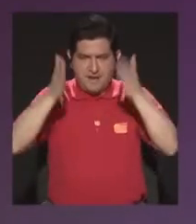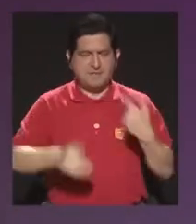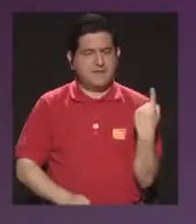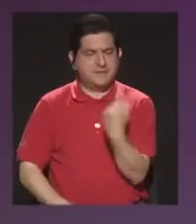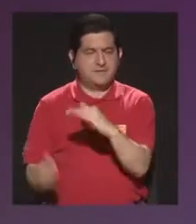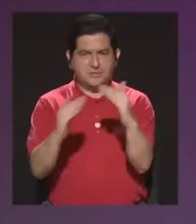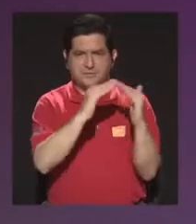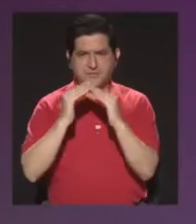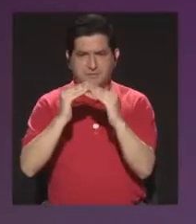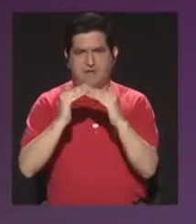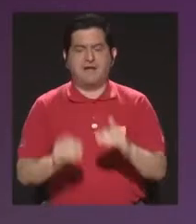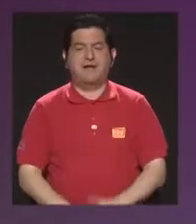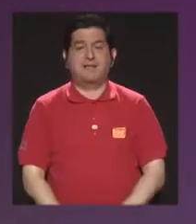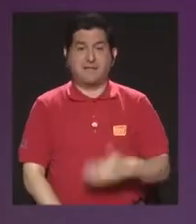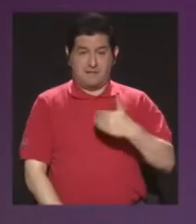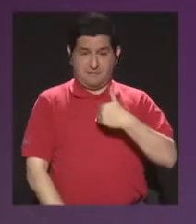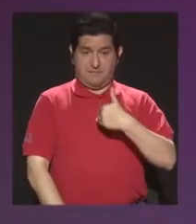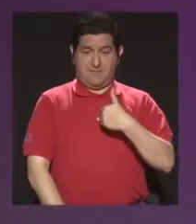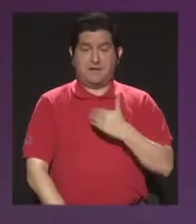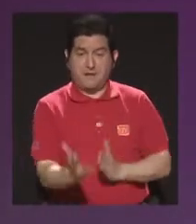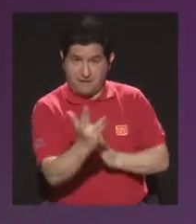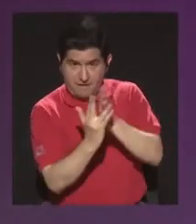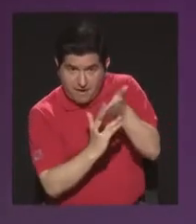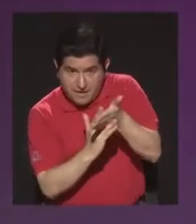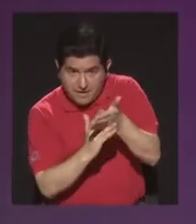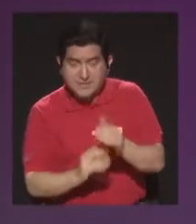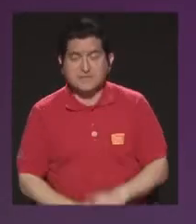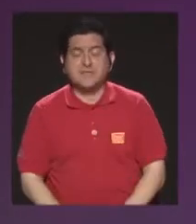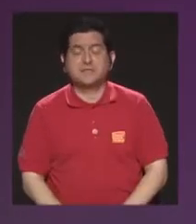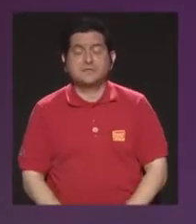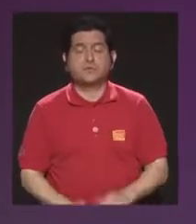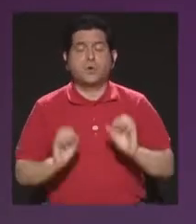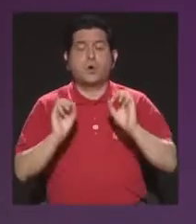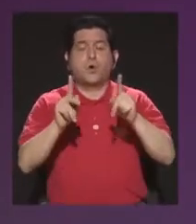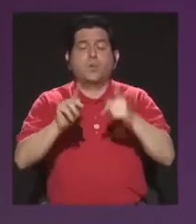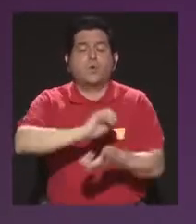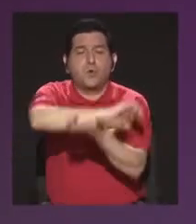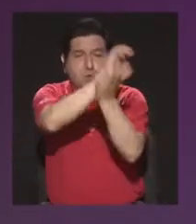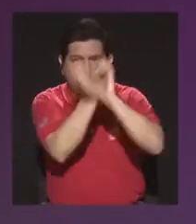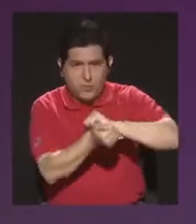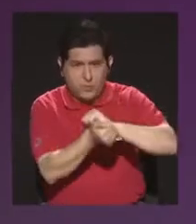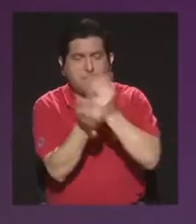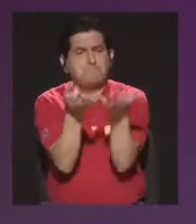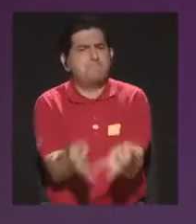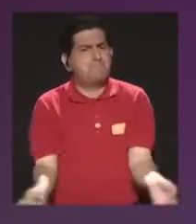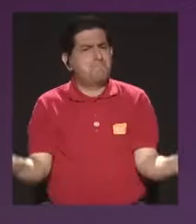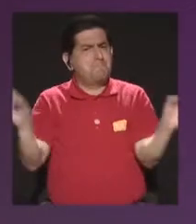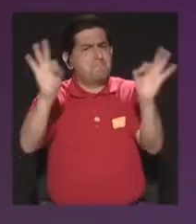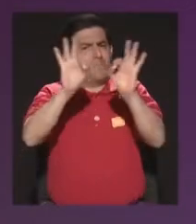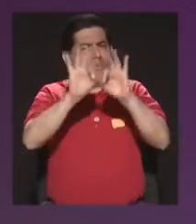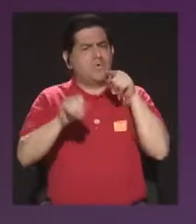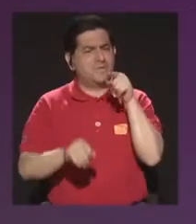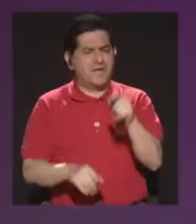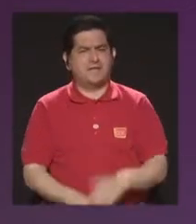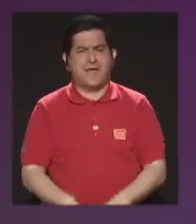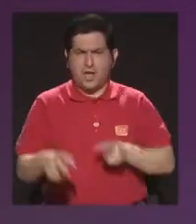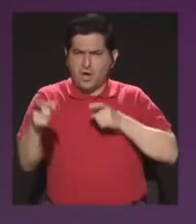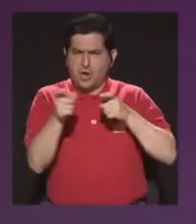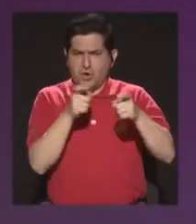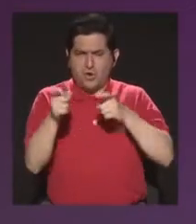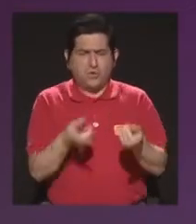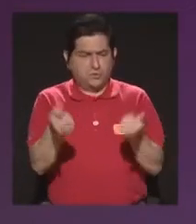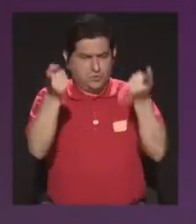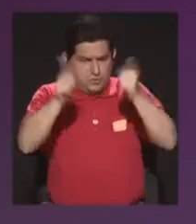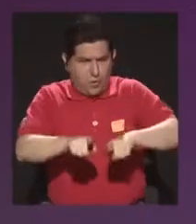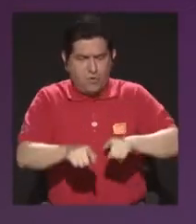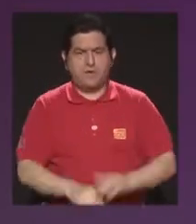comunidad pues tengan en sus manos la potestad de empezar a hacer un cambio. Es muy importante que ellos te dan a ti el control de lo que está